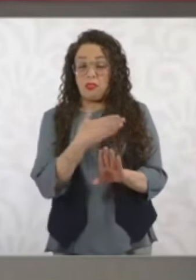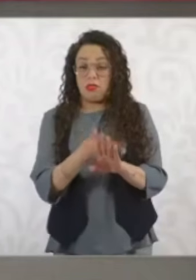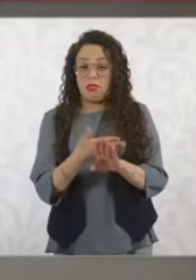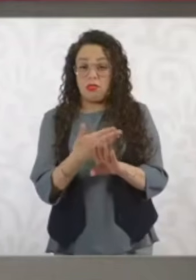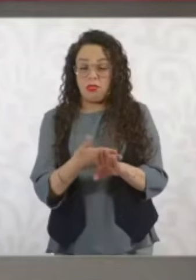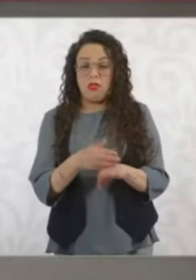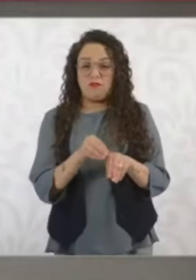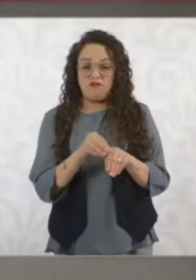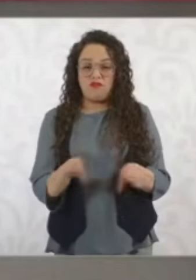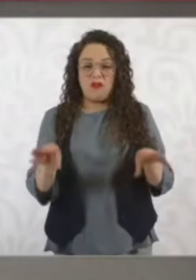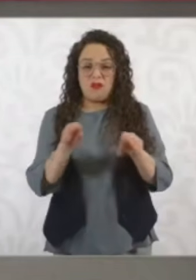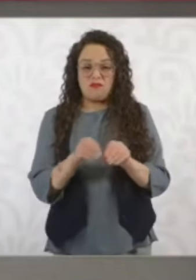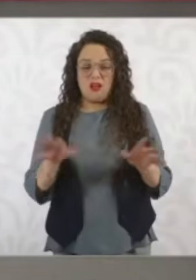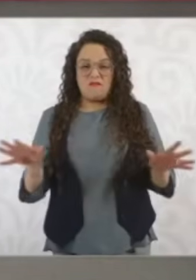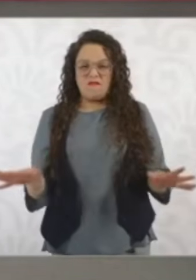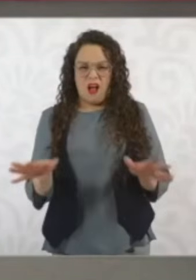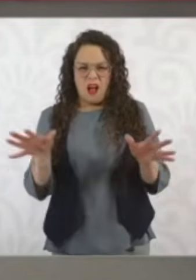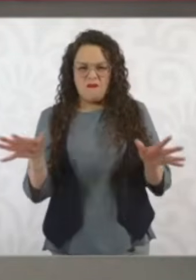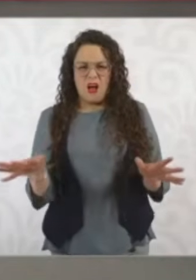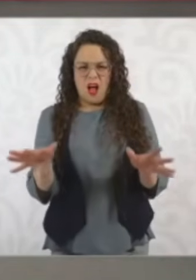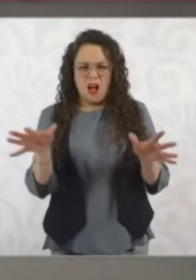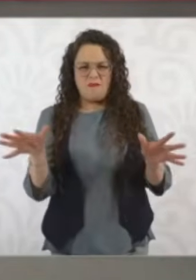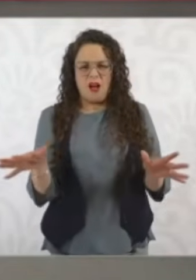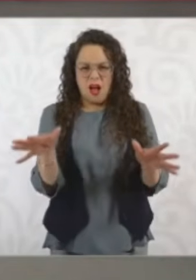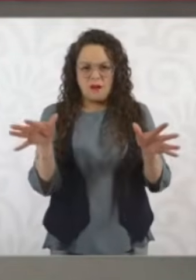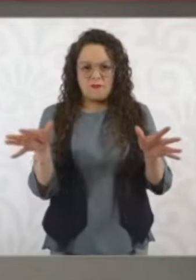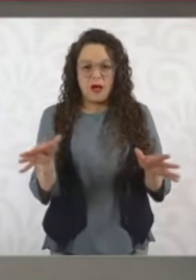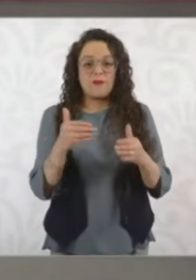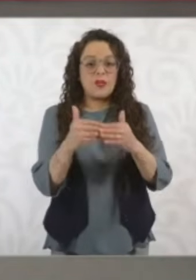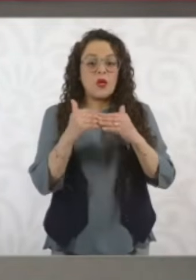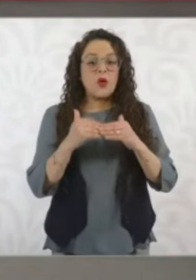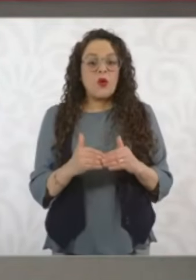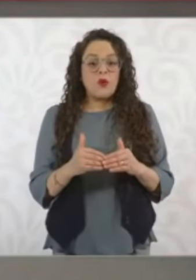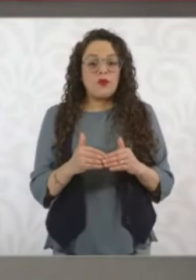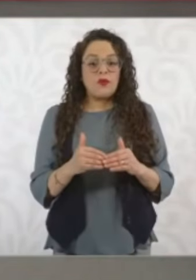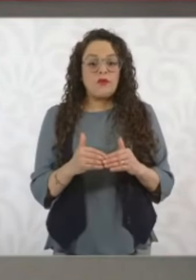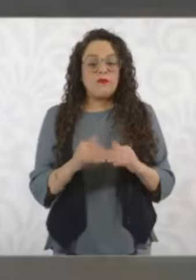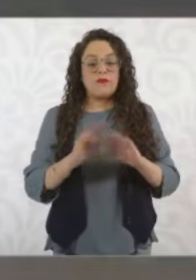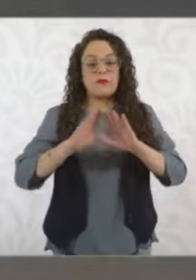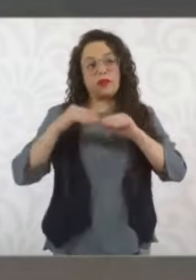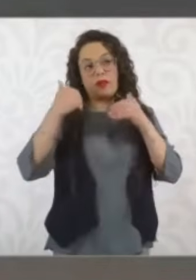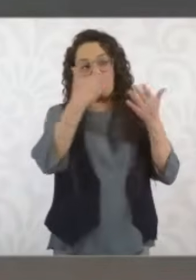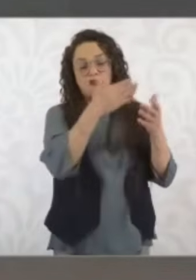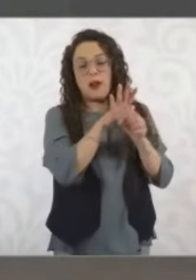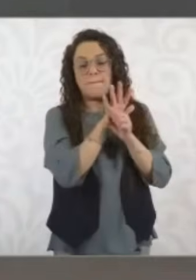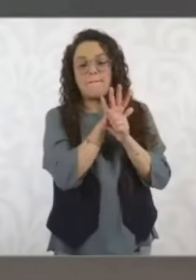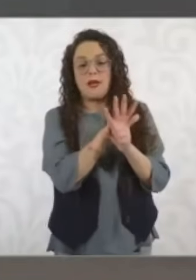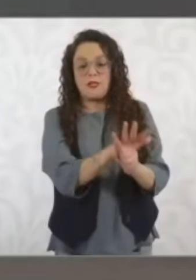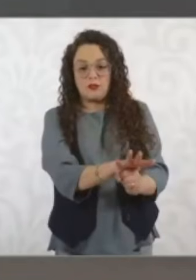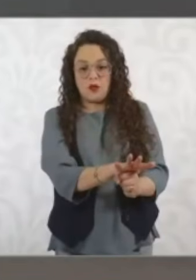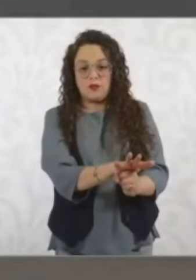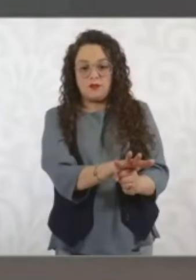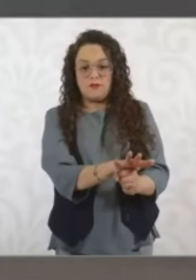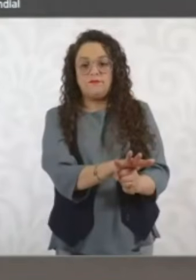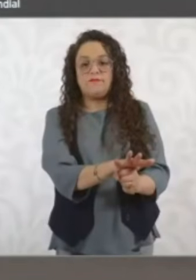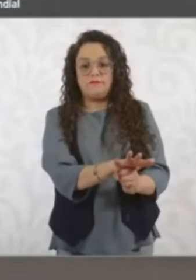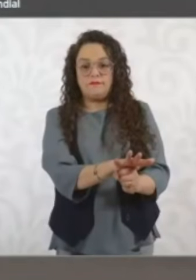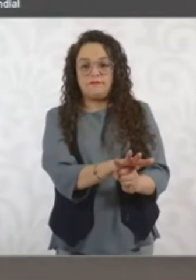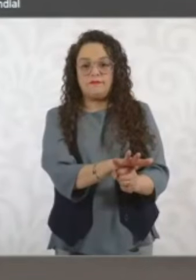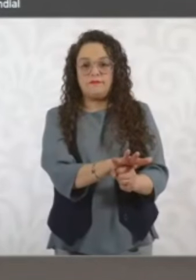impulsadas, y toda esta narrativa de las presiones externas. Adelante.